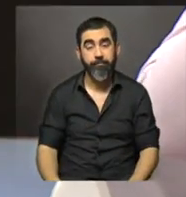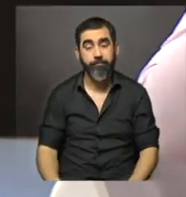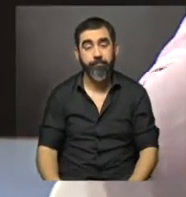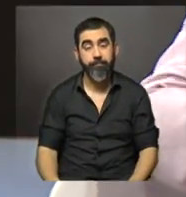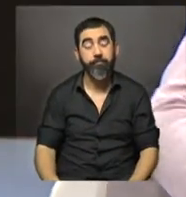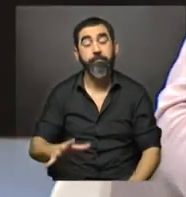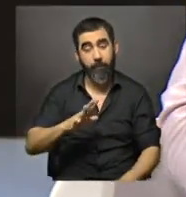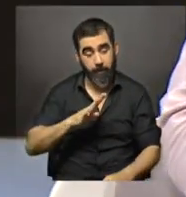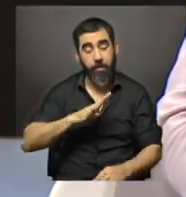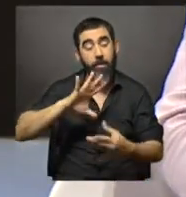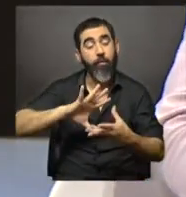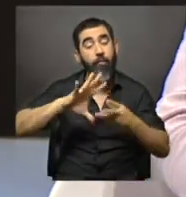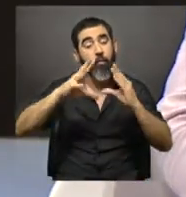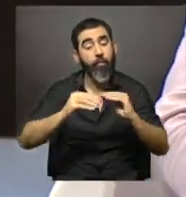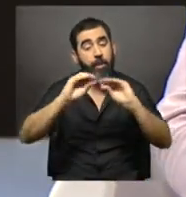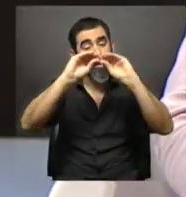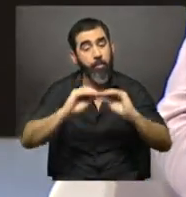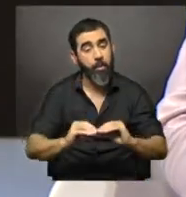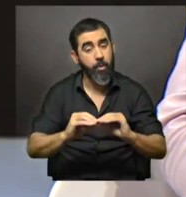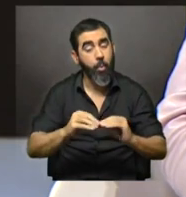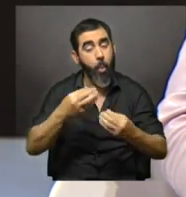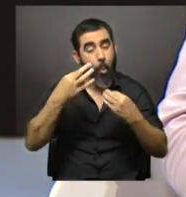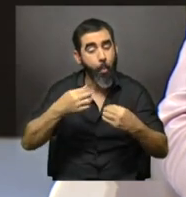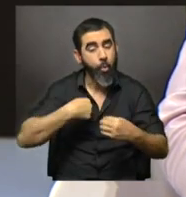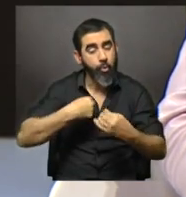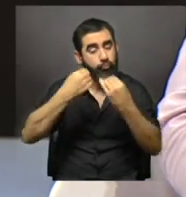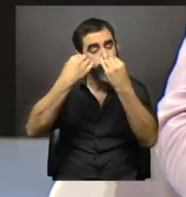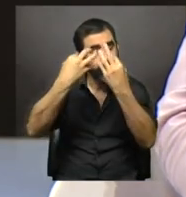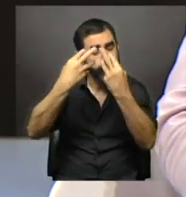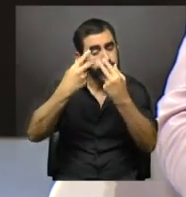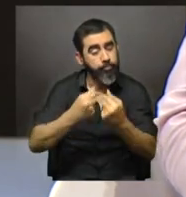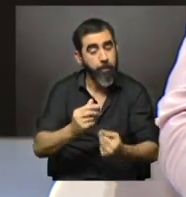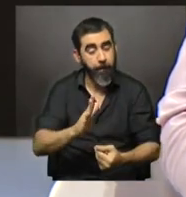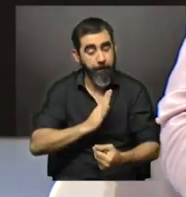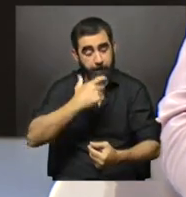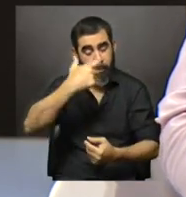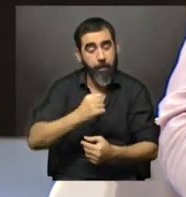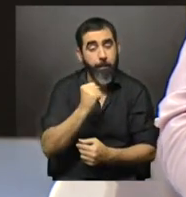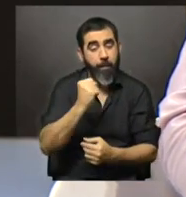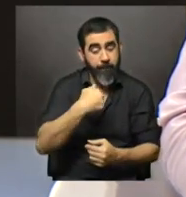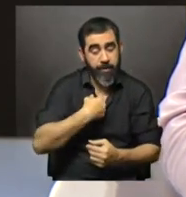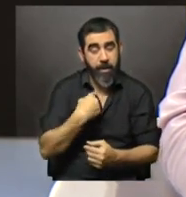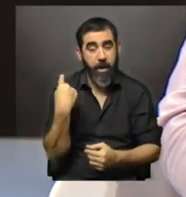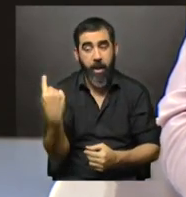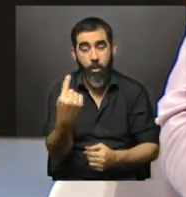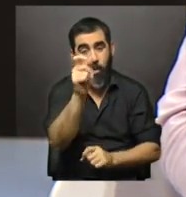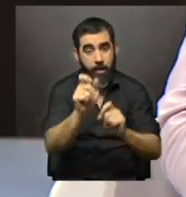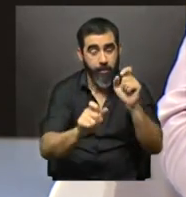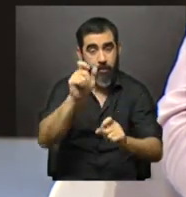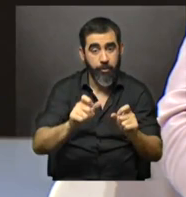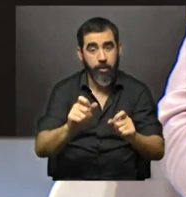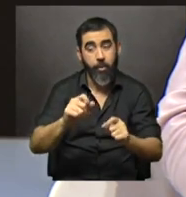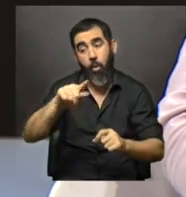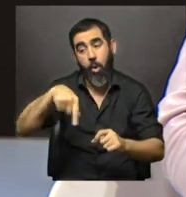de medir cuán sincronizado está ese cronotipo individual, o sea, esas preferencias de cada una de las personas con